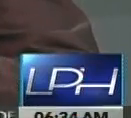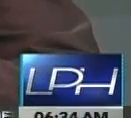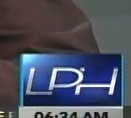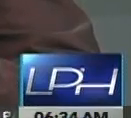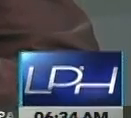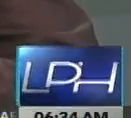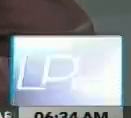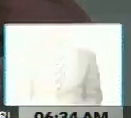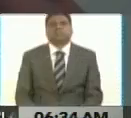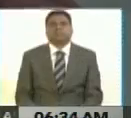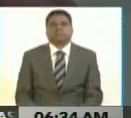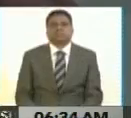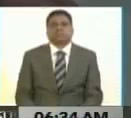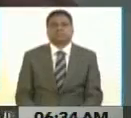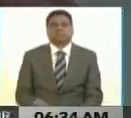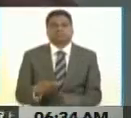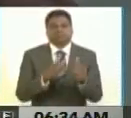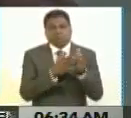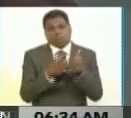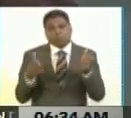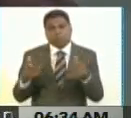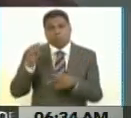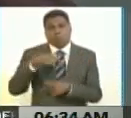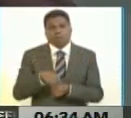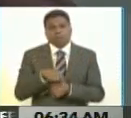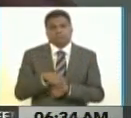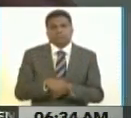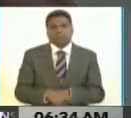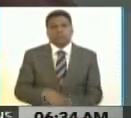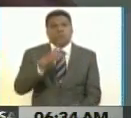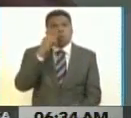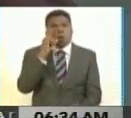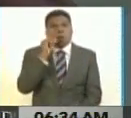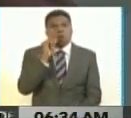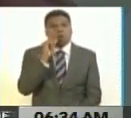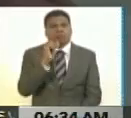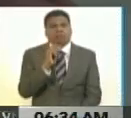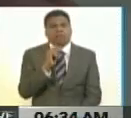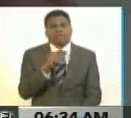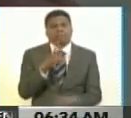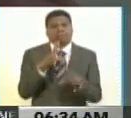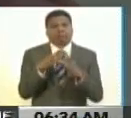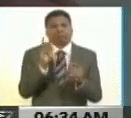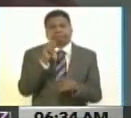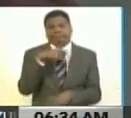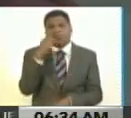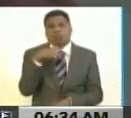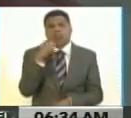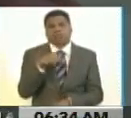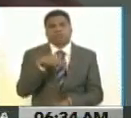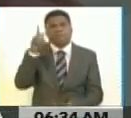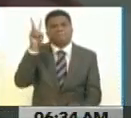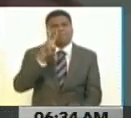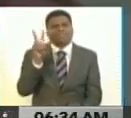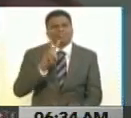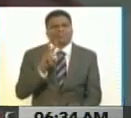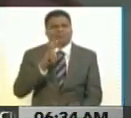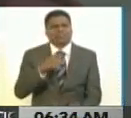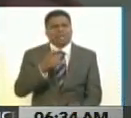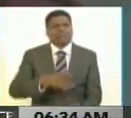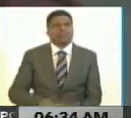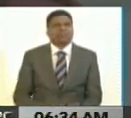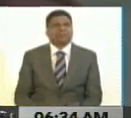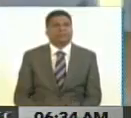Continuamos en esta entrevista con Fernando Casado, politólogo hispano-venezolano, sí. Más venezolano que hispano. Eso. Y estamos analizando